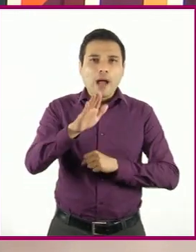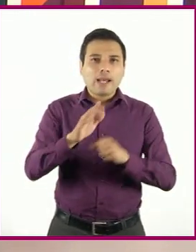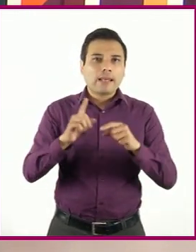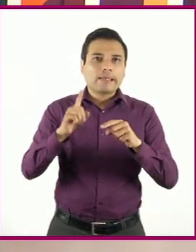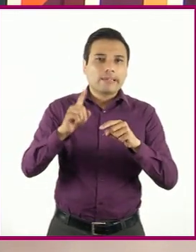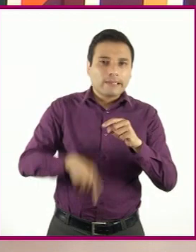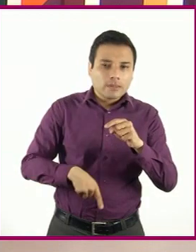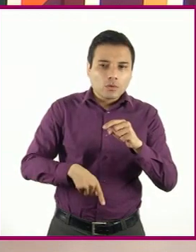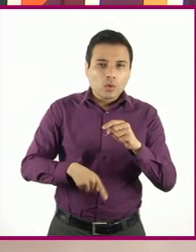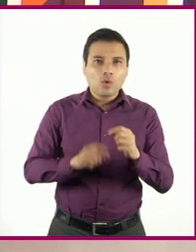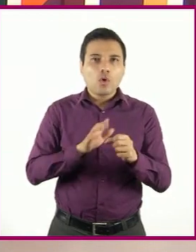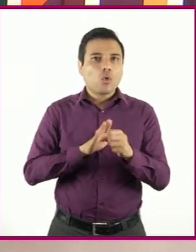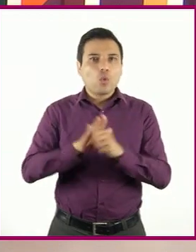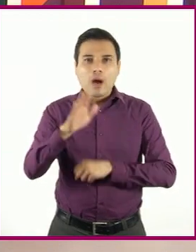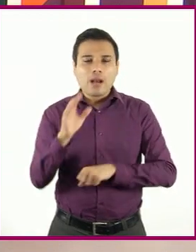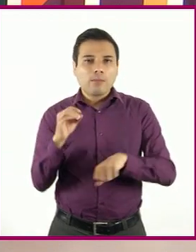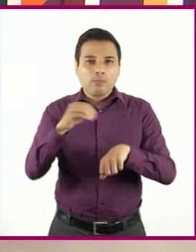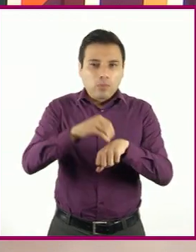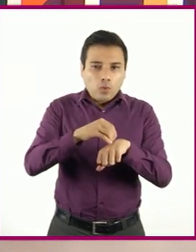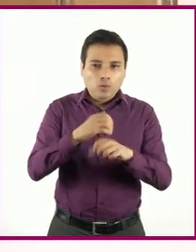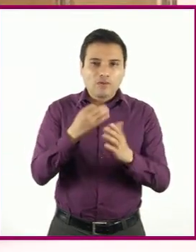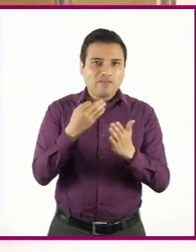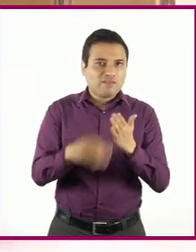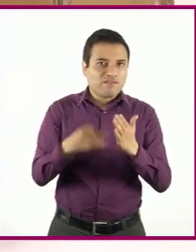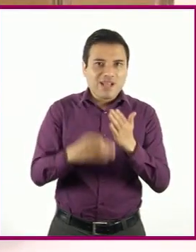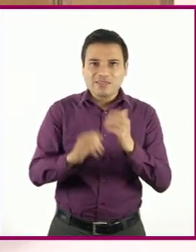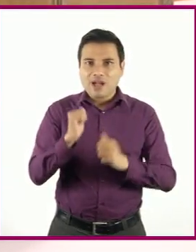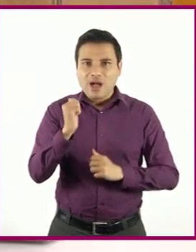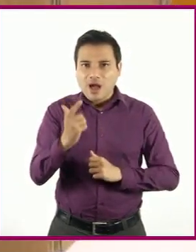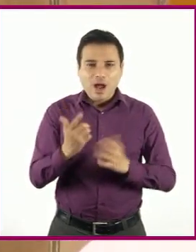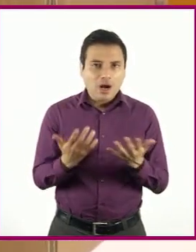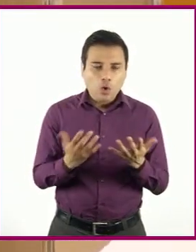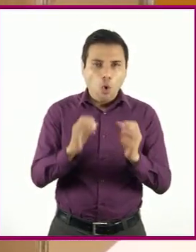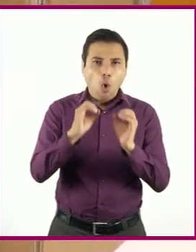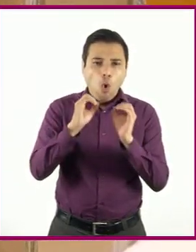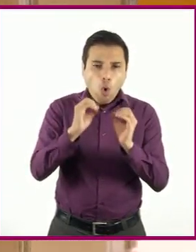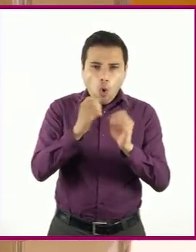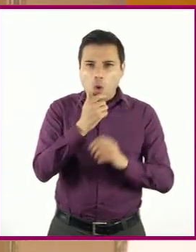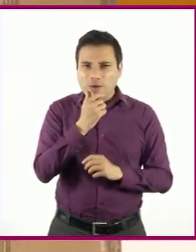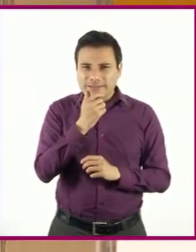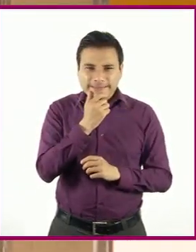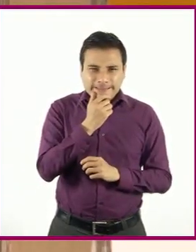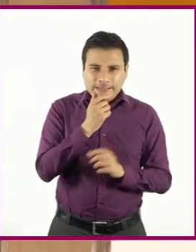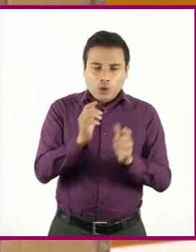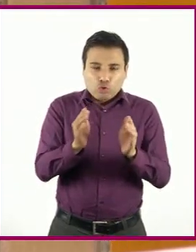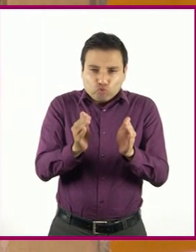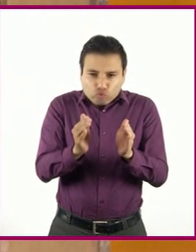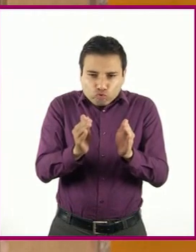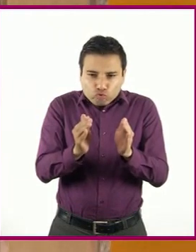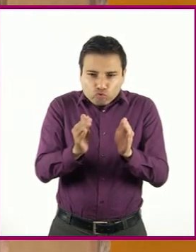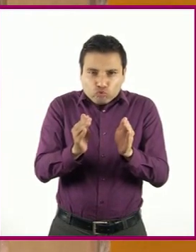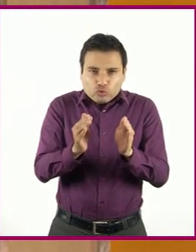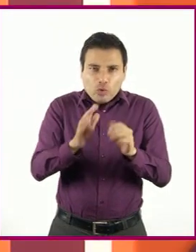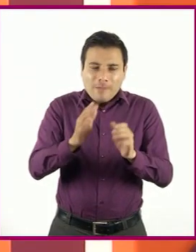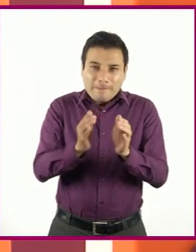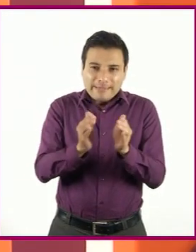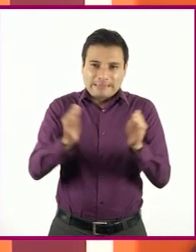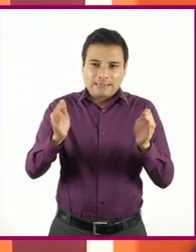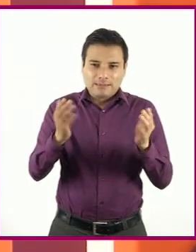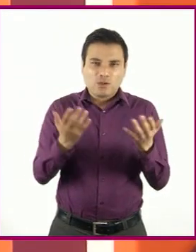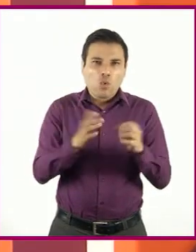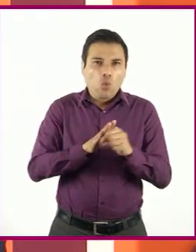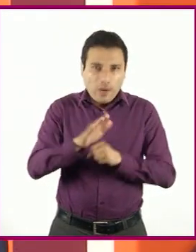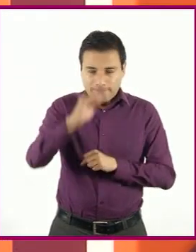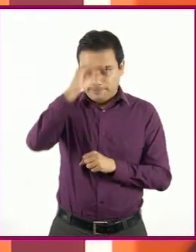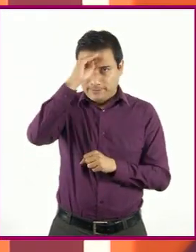pongo, si tengo que reforzar algunas zonas, si tiene que ser más largo el pedal, el tamaño, incluso la forma.